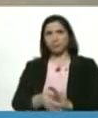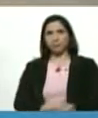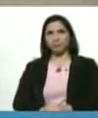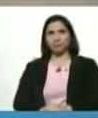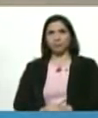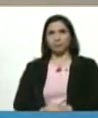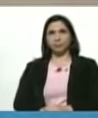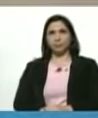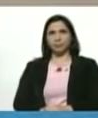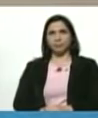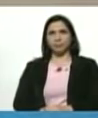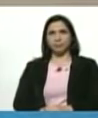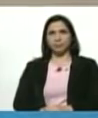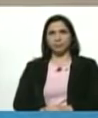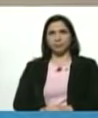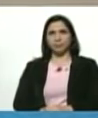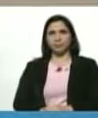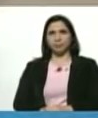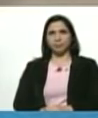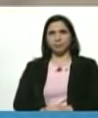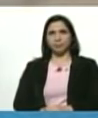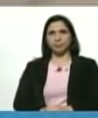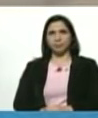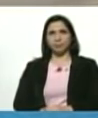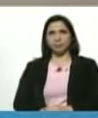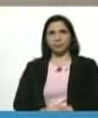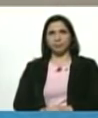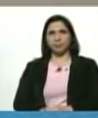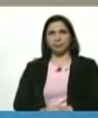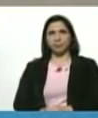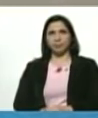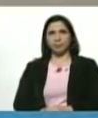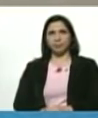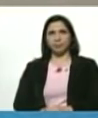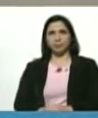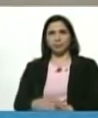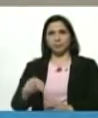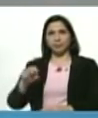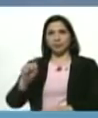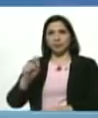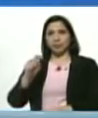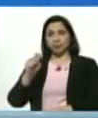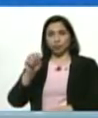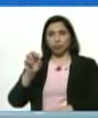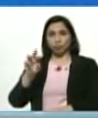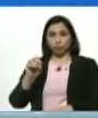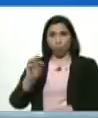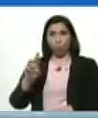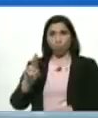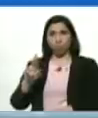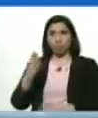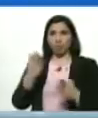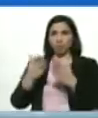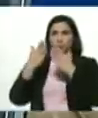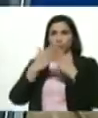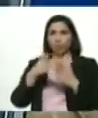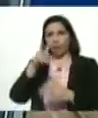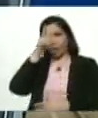aunque sea aunque sea néstor reverol estudio en alemania habla alemán perfecta